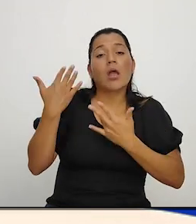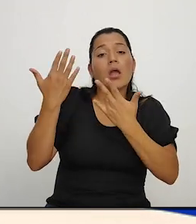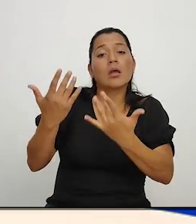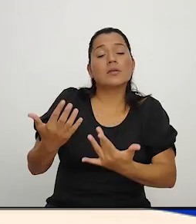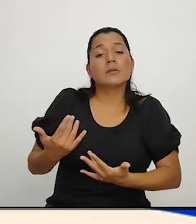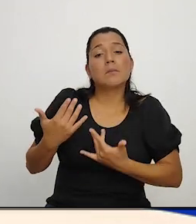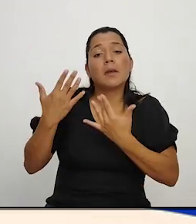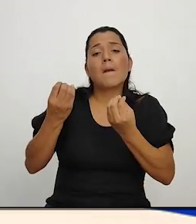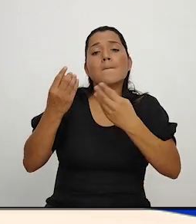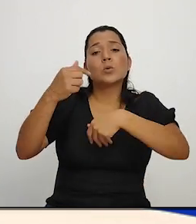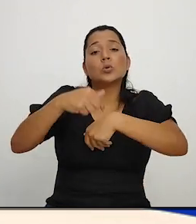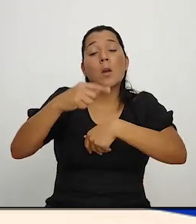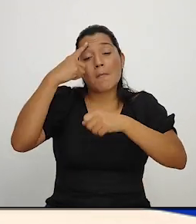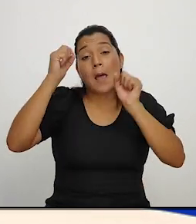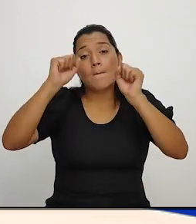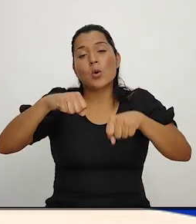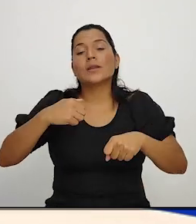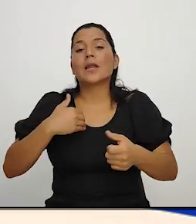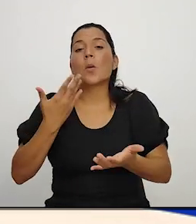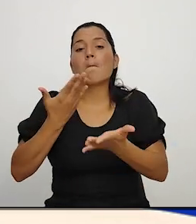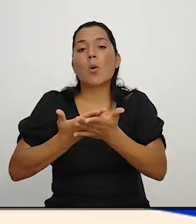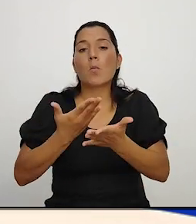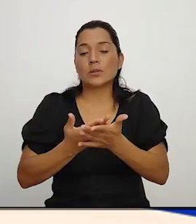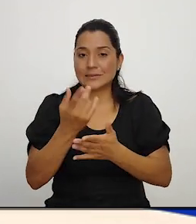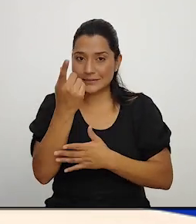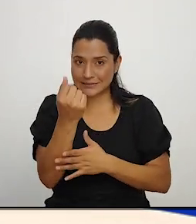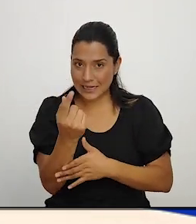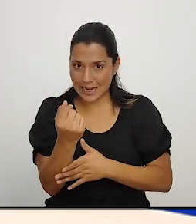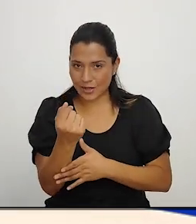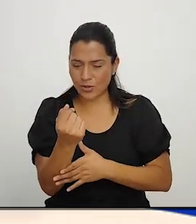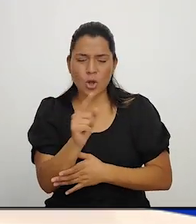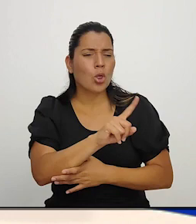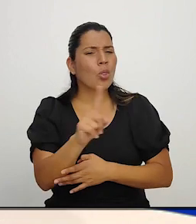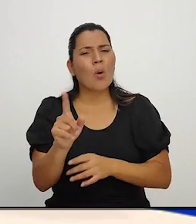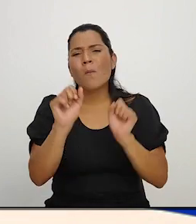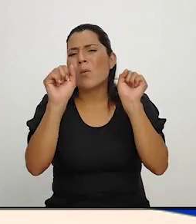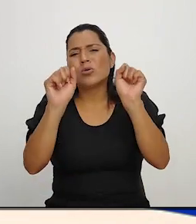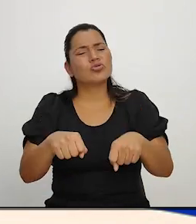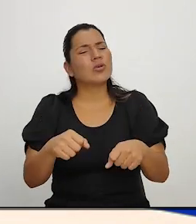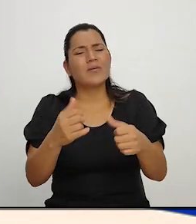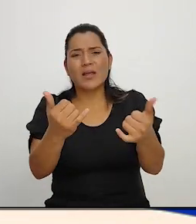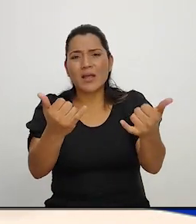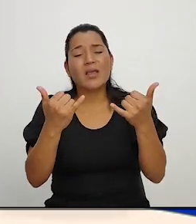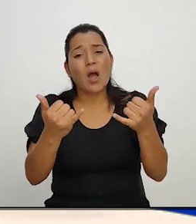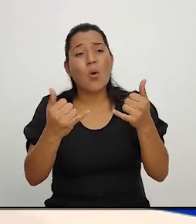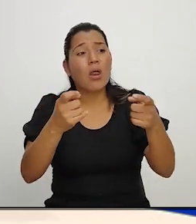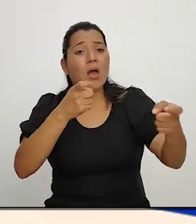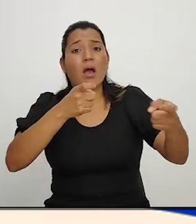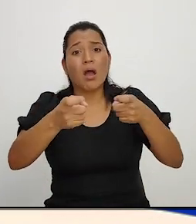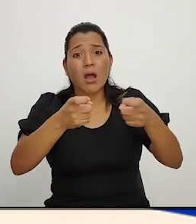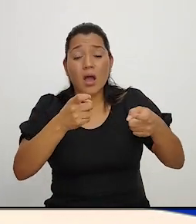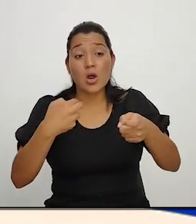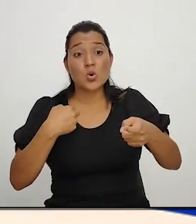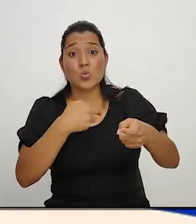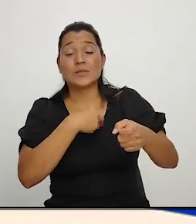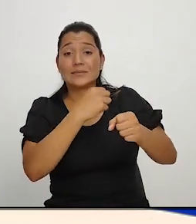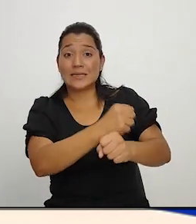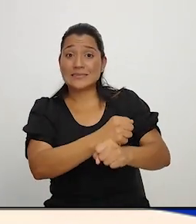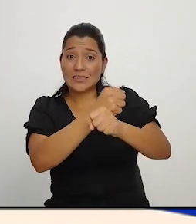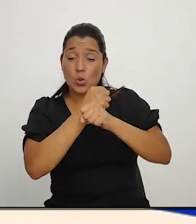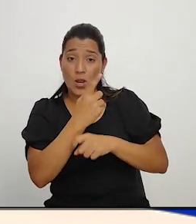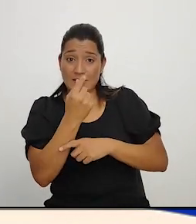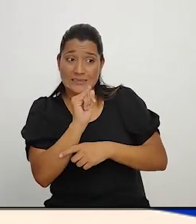meses para tener una propuesta salarial no es posible que se esté gestionando nuestra seguridad salarial de